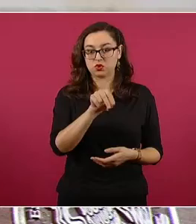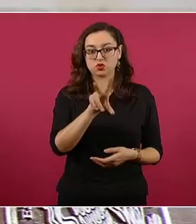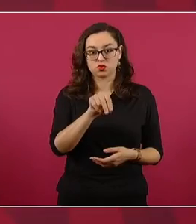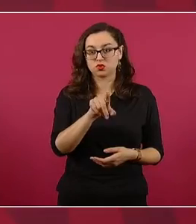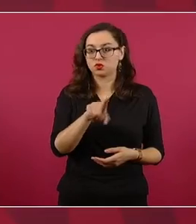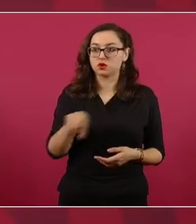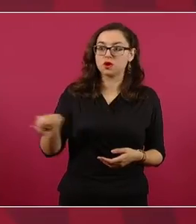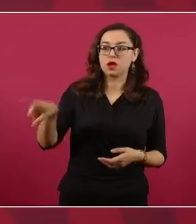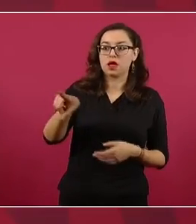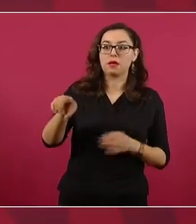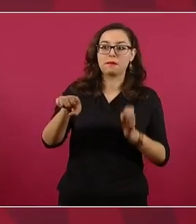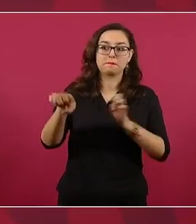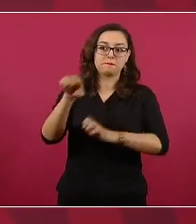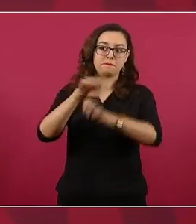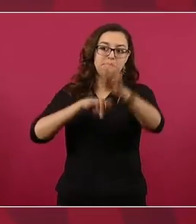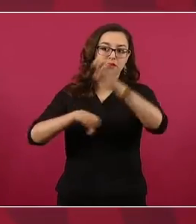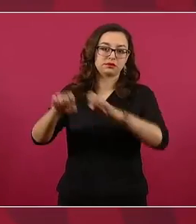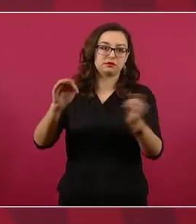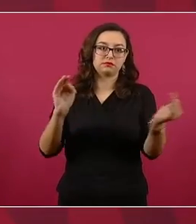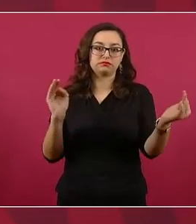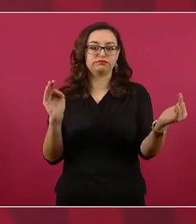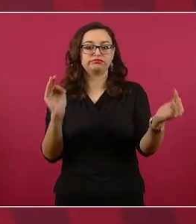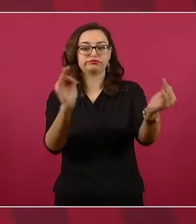las empresas